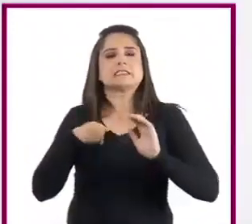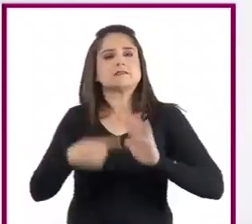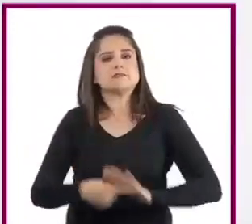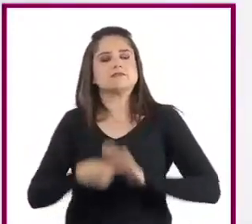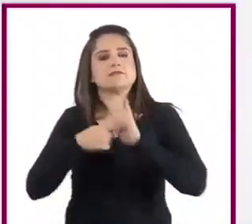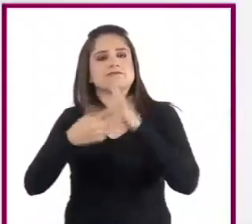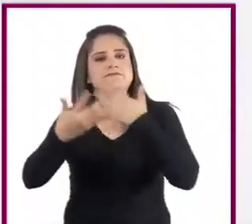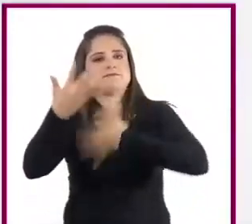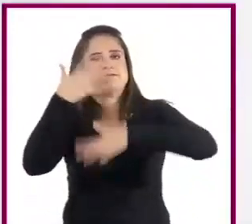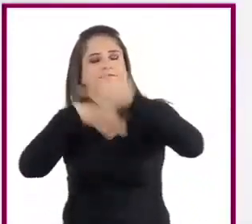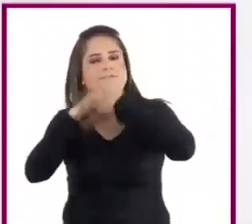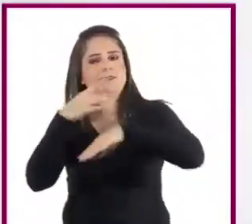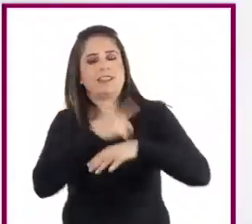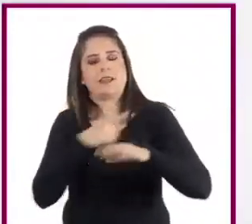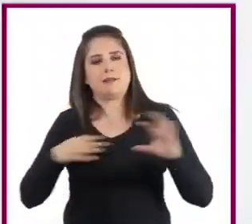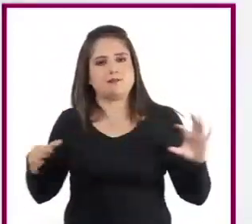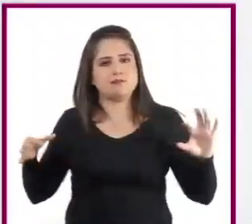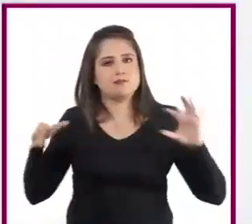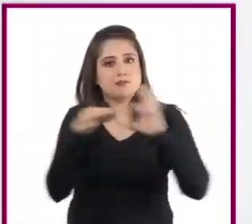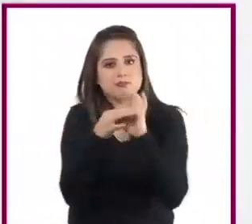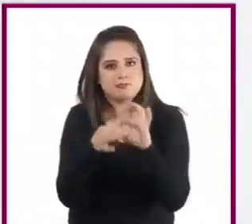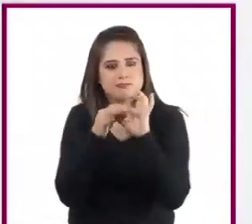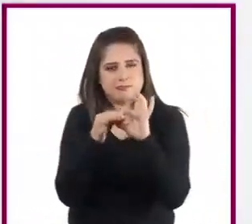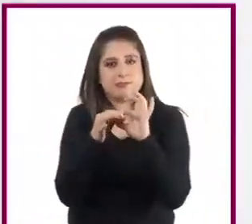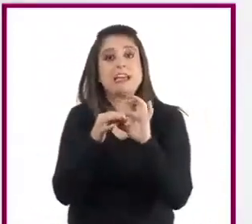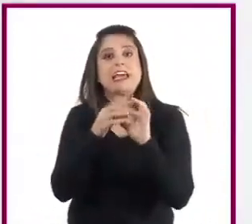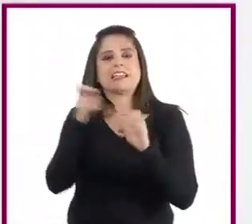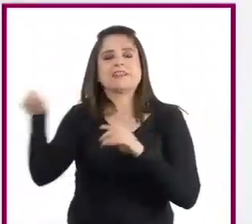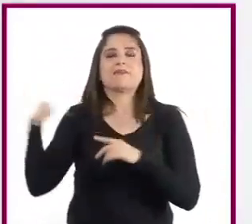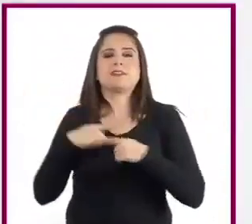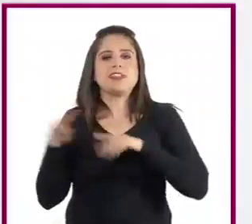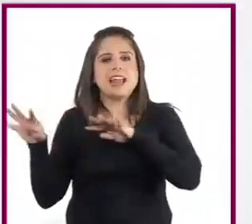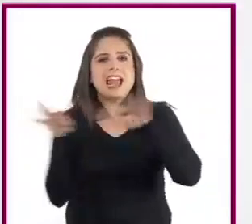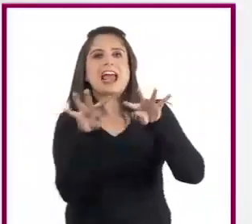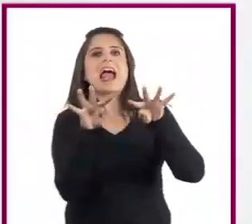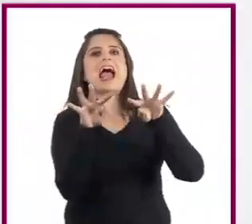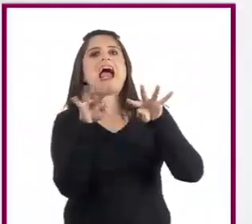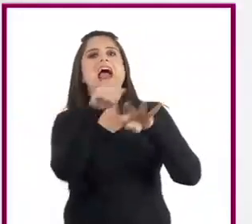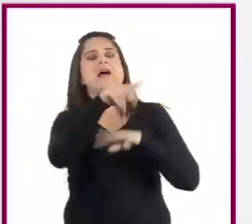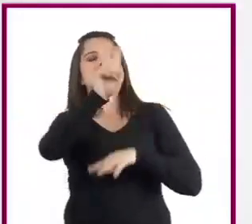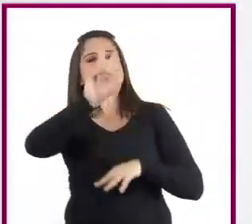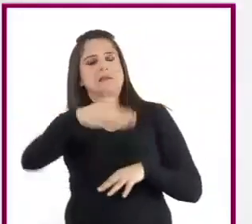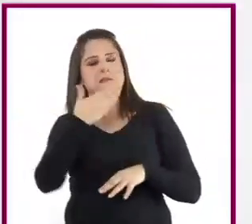dices estén alineados. Solo así te percibirán como alguien auténtico.